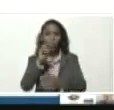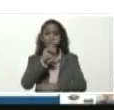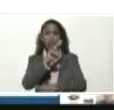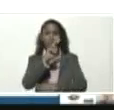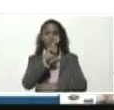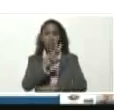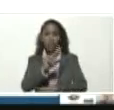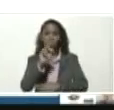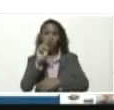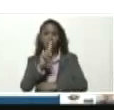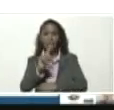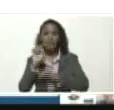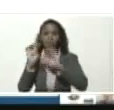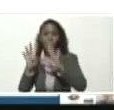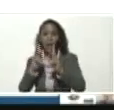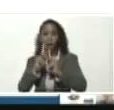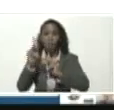kilómetros.